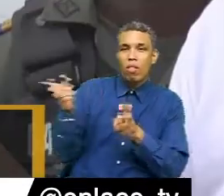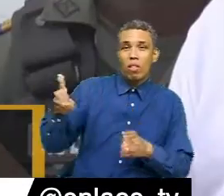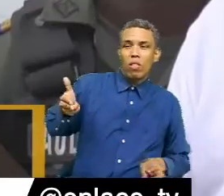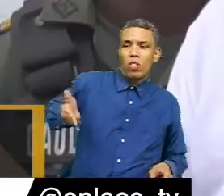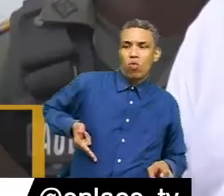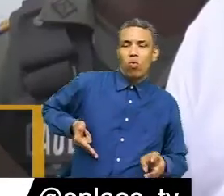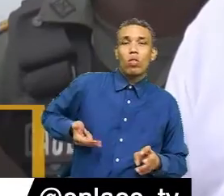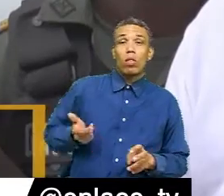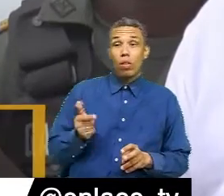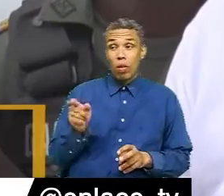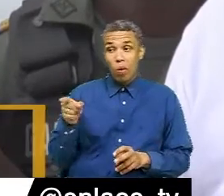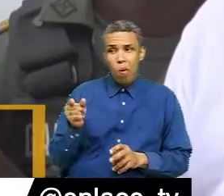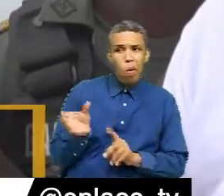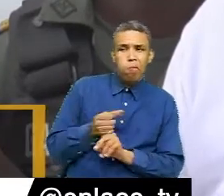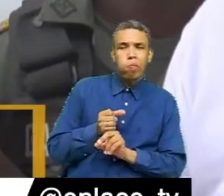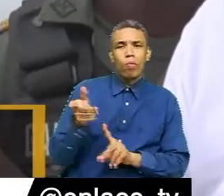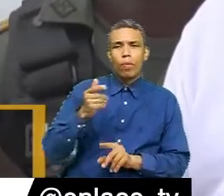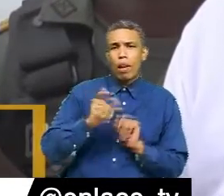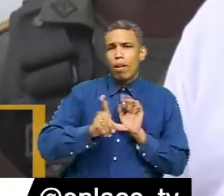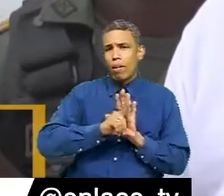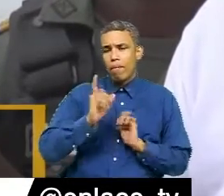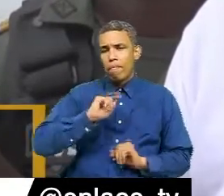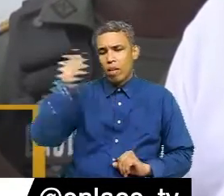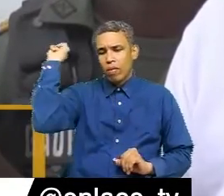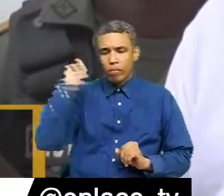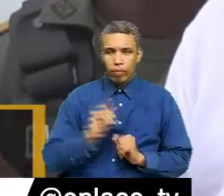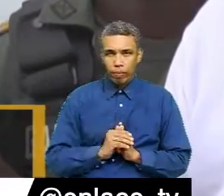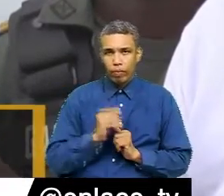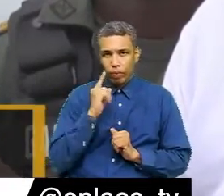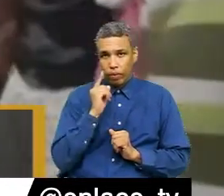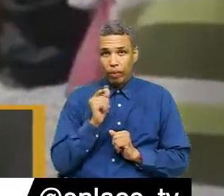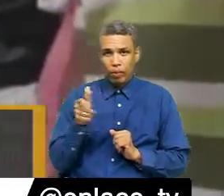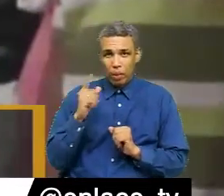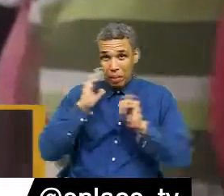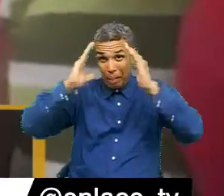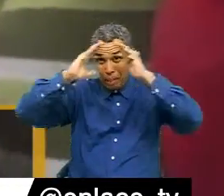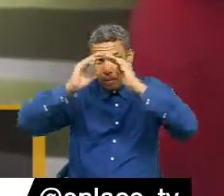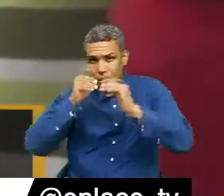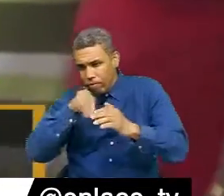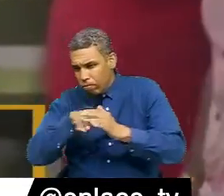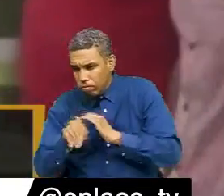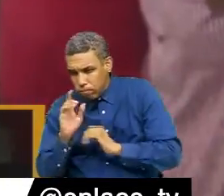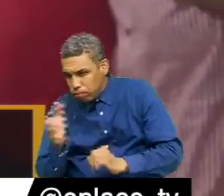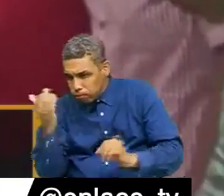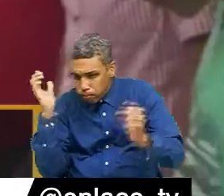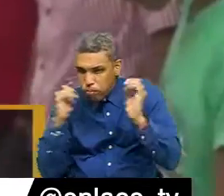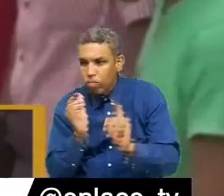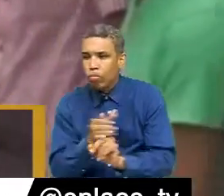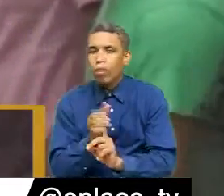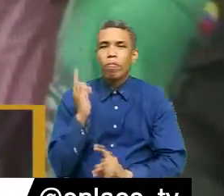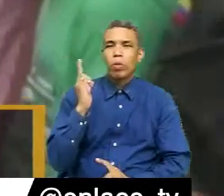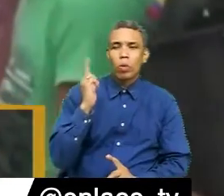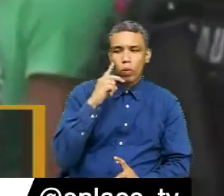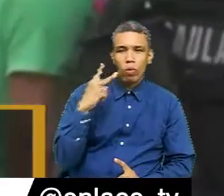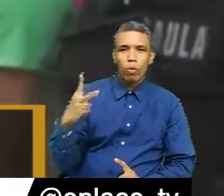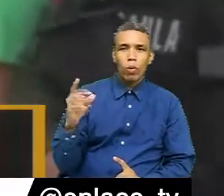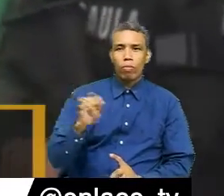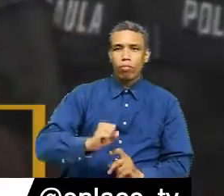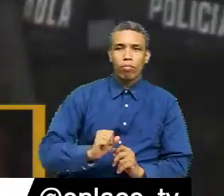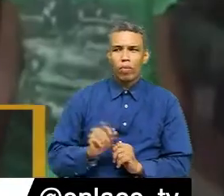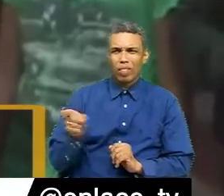fuego. Uno de esos allanamientos en el registro se lograron ubicar dos armas de fuego también. Según la Policía Nacional, estas personas presuntamente hacían parte de una